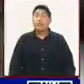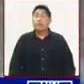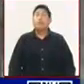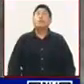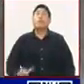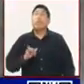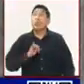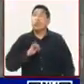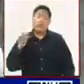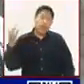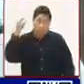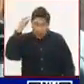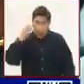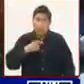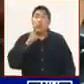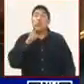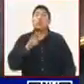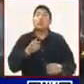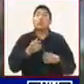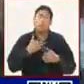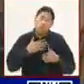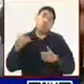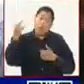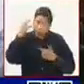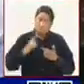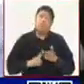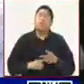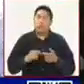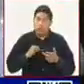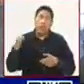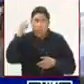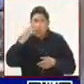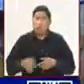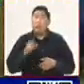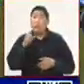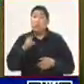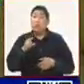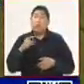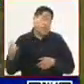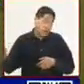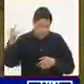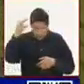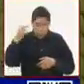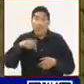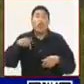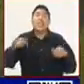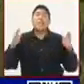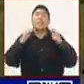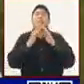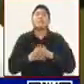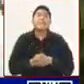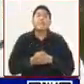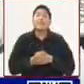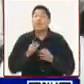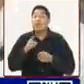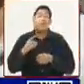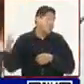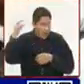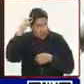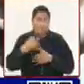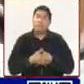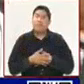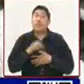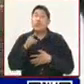Yo vengo del Alto. ¿Tú de dónde vienes? Del Alto. La ciudad del Alto. ¿Tú? De la ciudad de aquí de La Paz. La Paz. ¿Tú? Del Alto